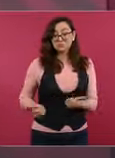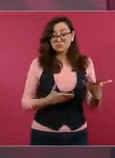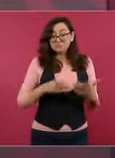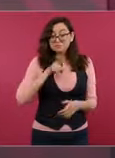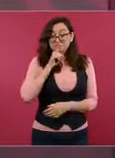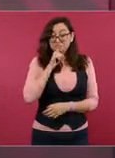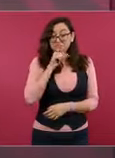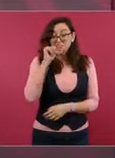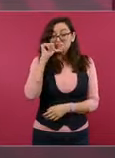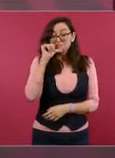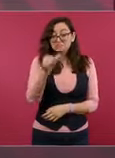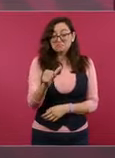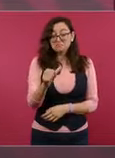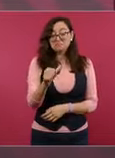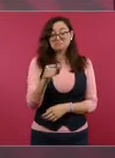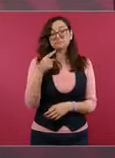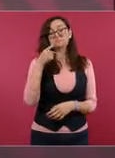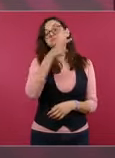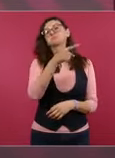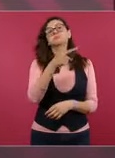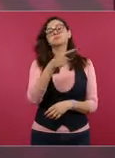un promedio de $20,